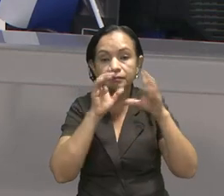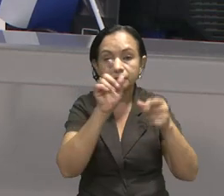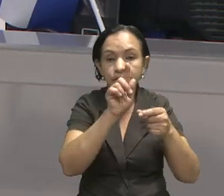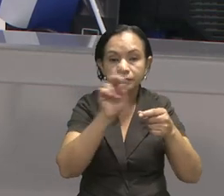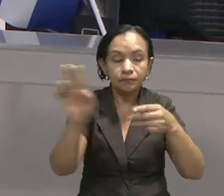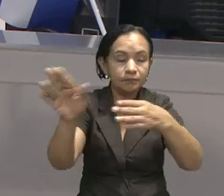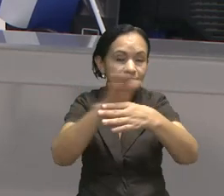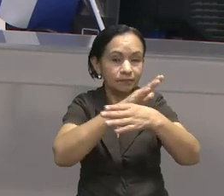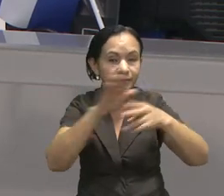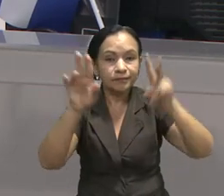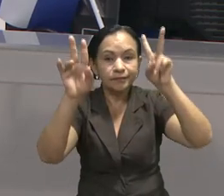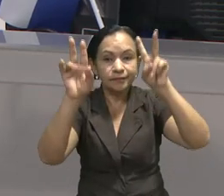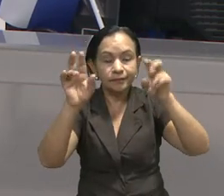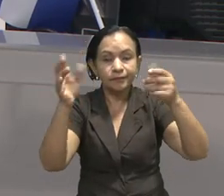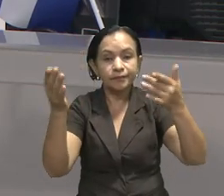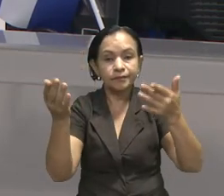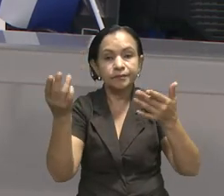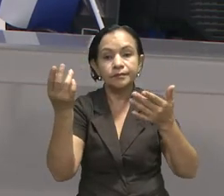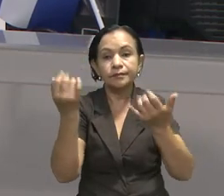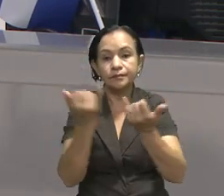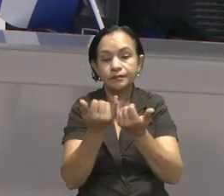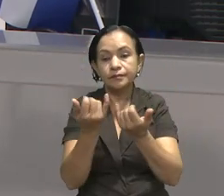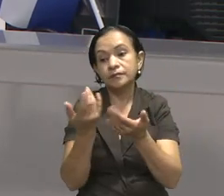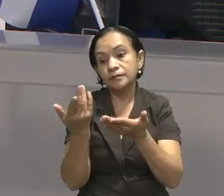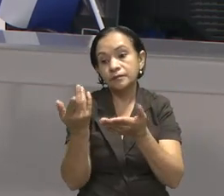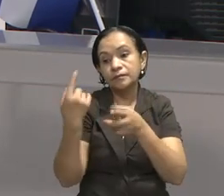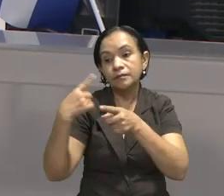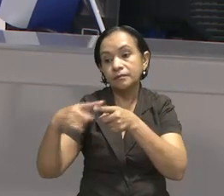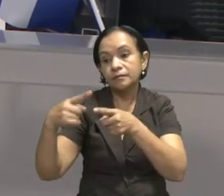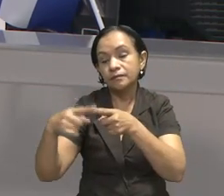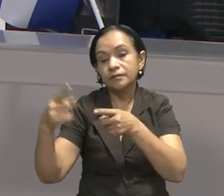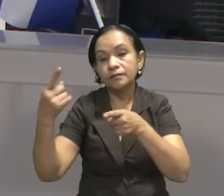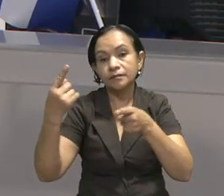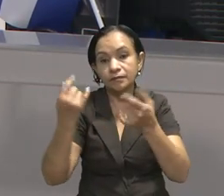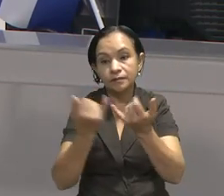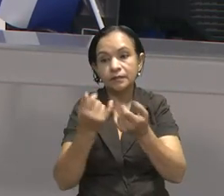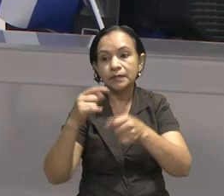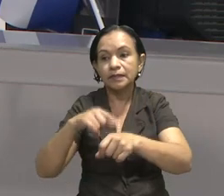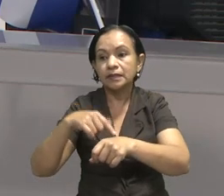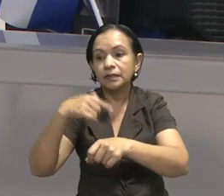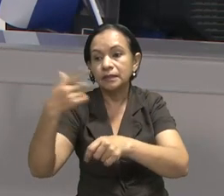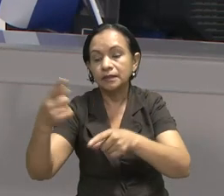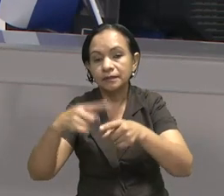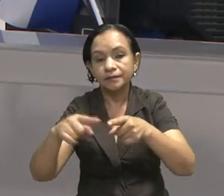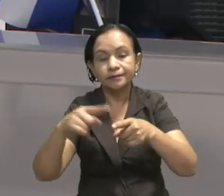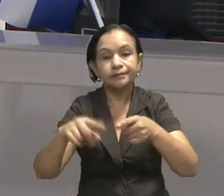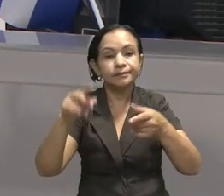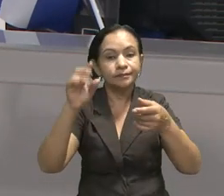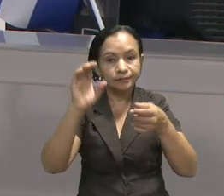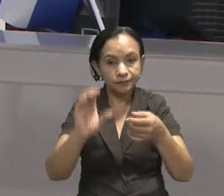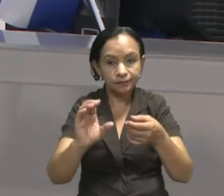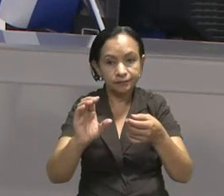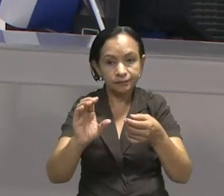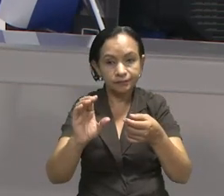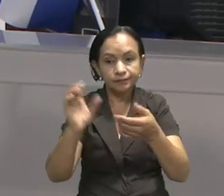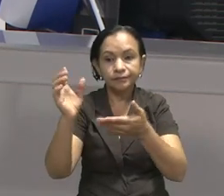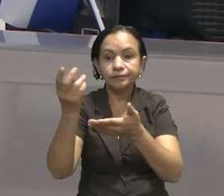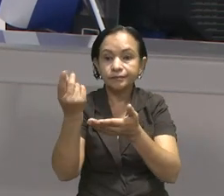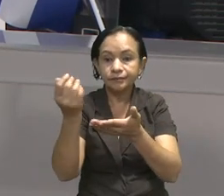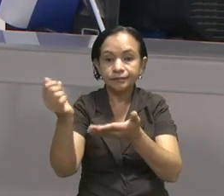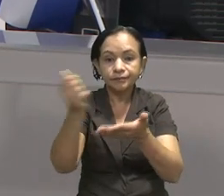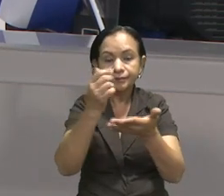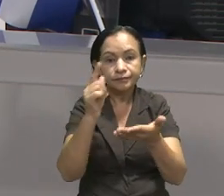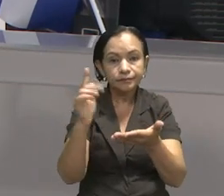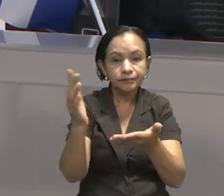entre otros, así como recargos moratorios para el pago tardío de estos conceptos. C, los ingresos devengados